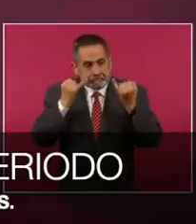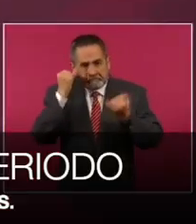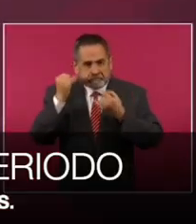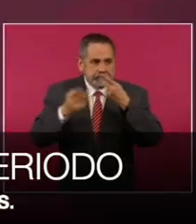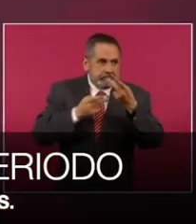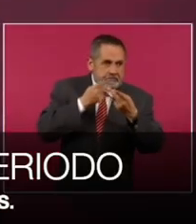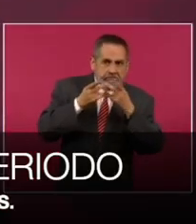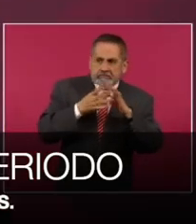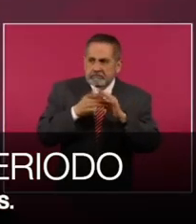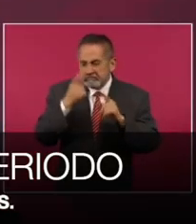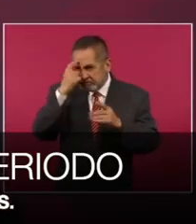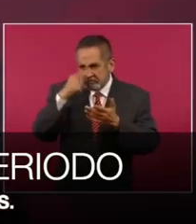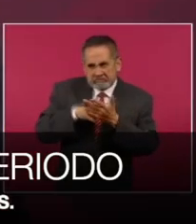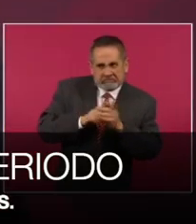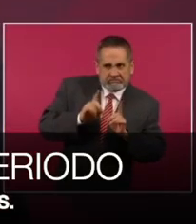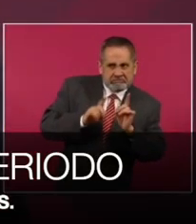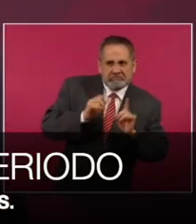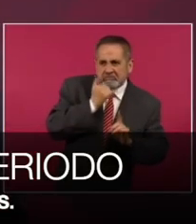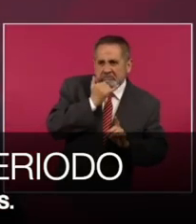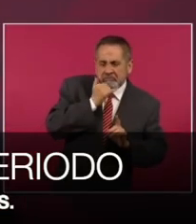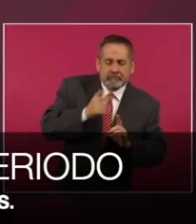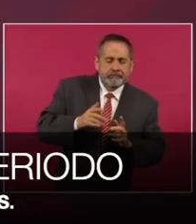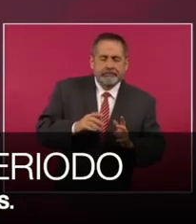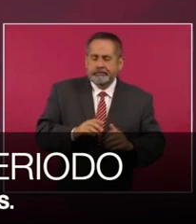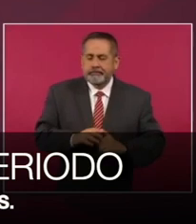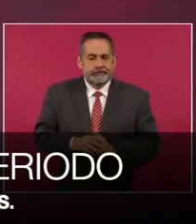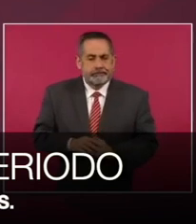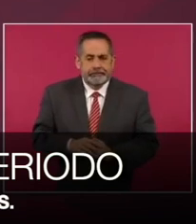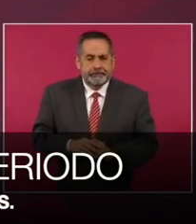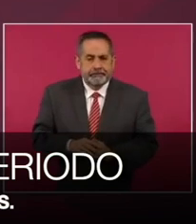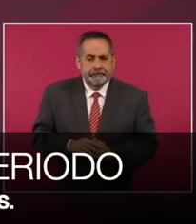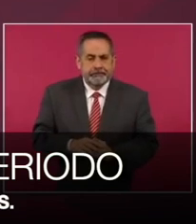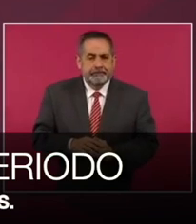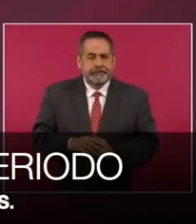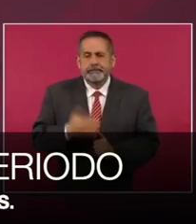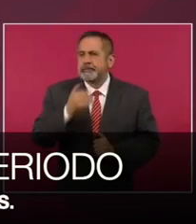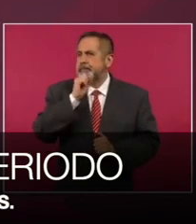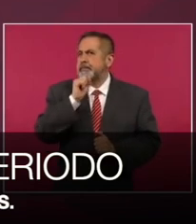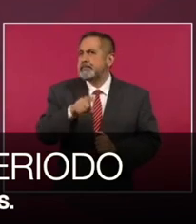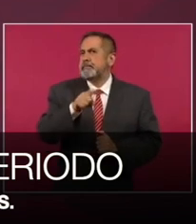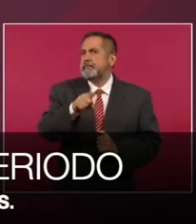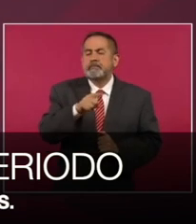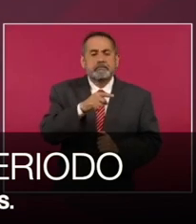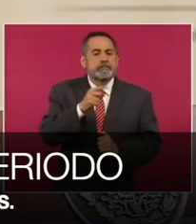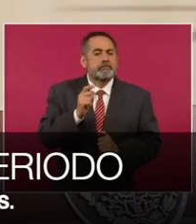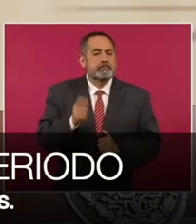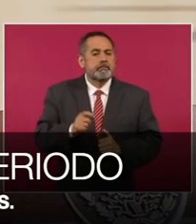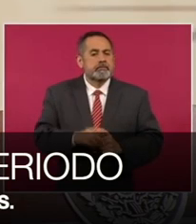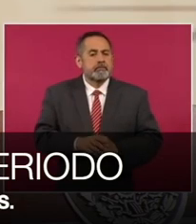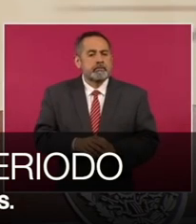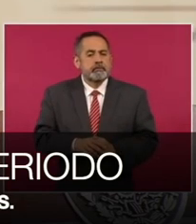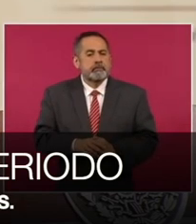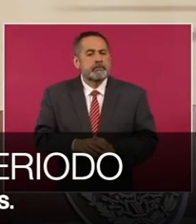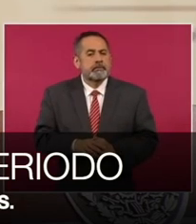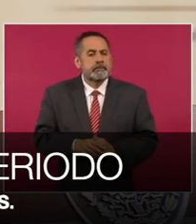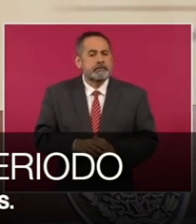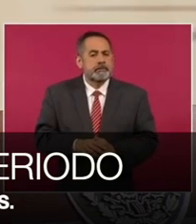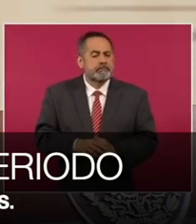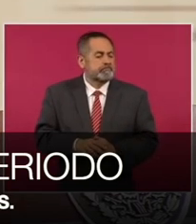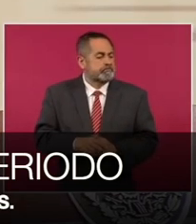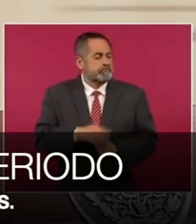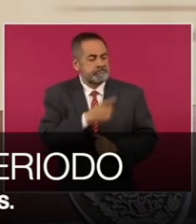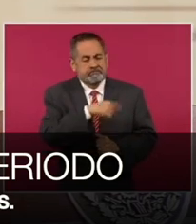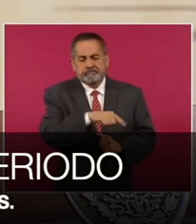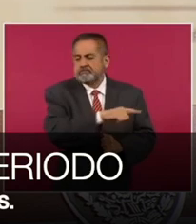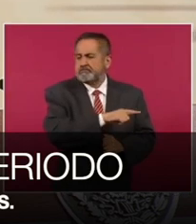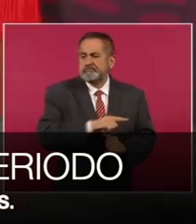periodo neoliberal se dedicó a proteger los intereses económicos y a los delincuentes de cuello blanco. En su conferencia de prensa